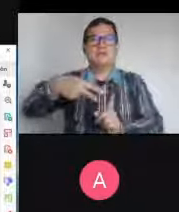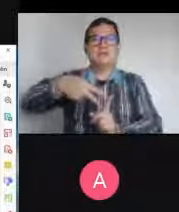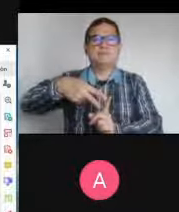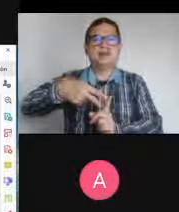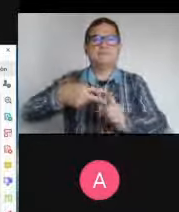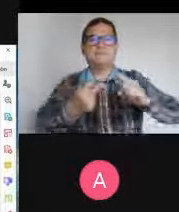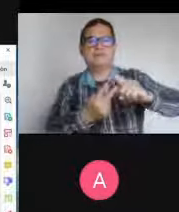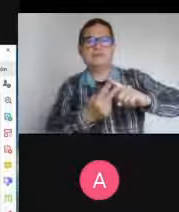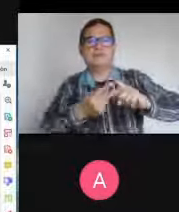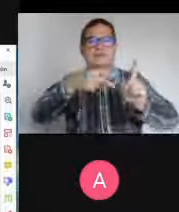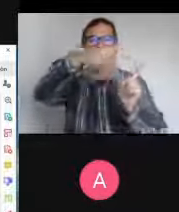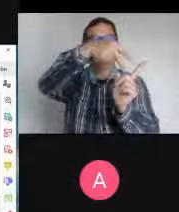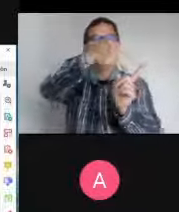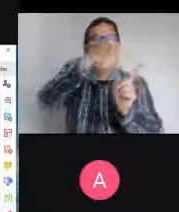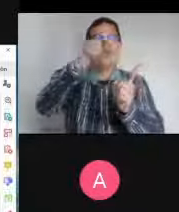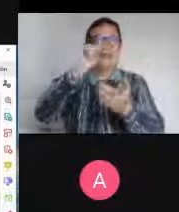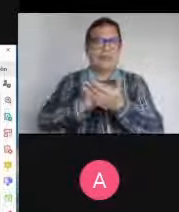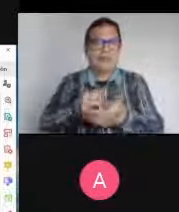deben conectar.